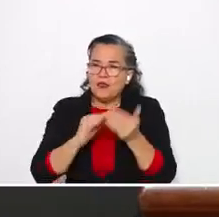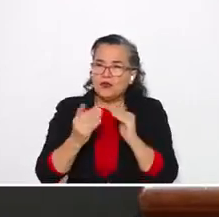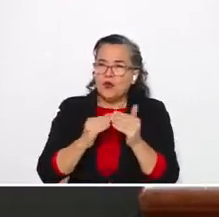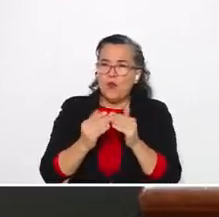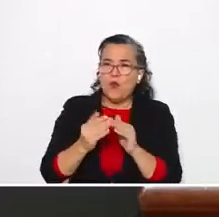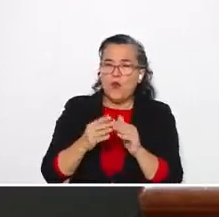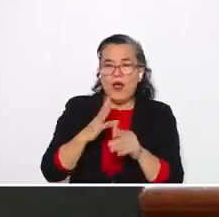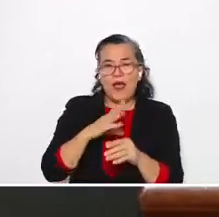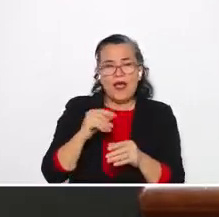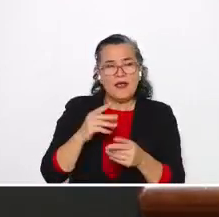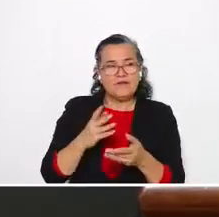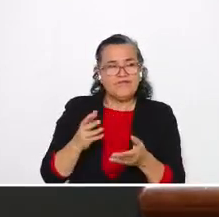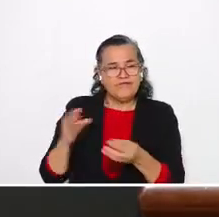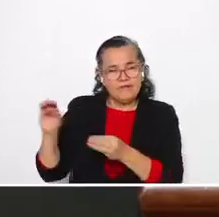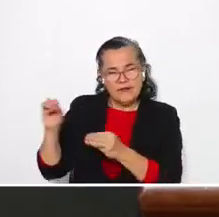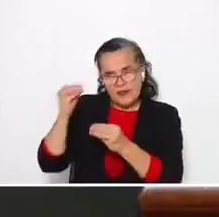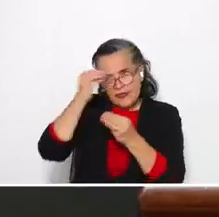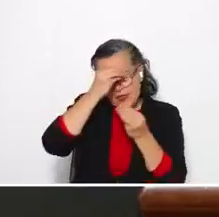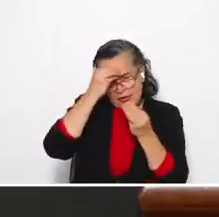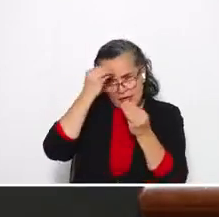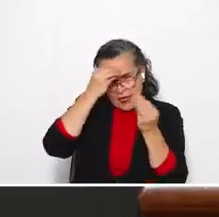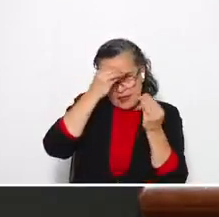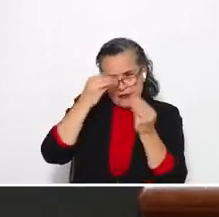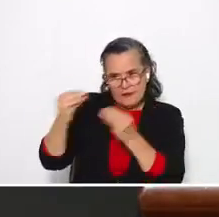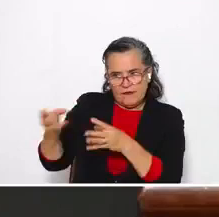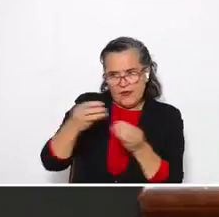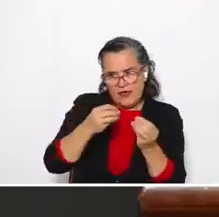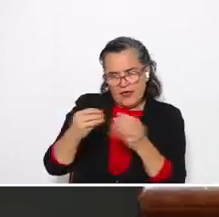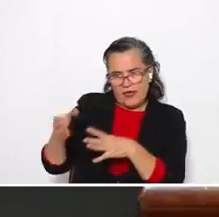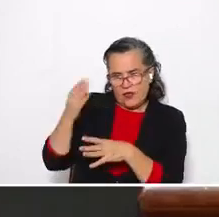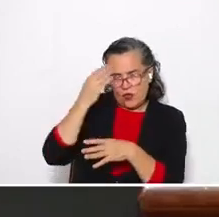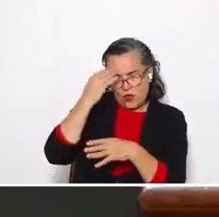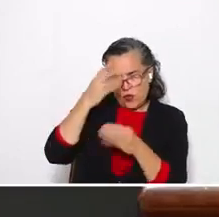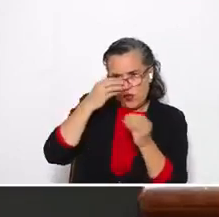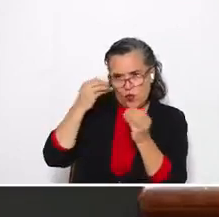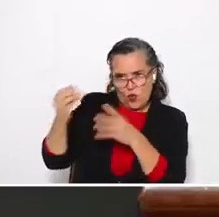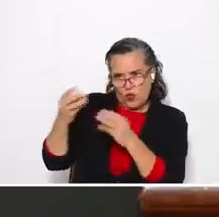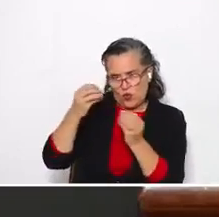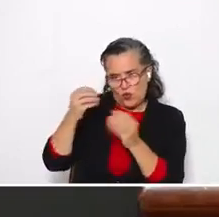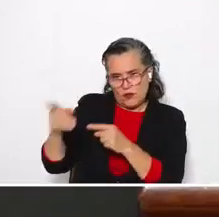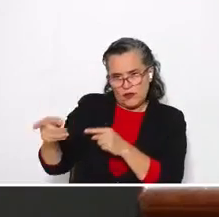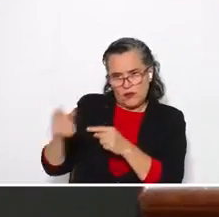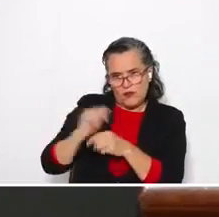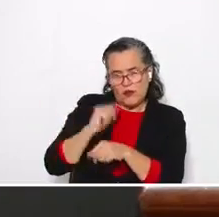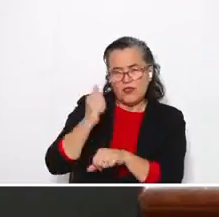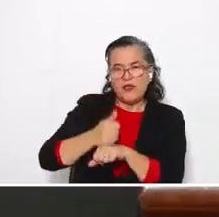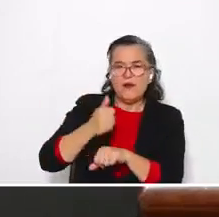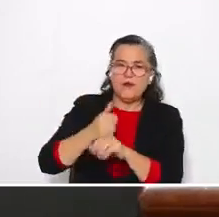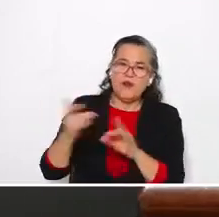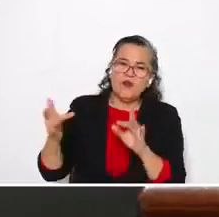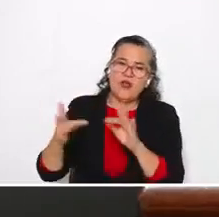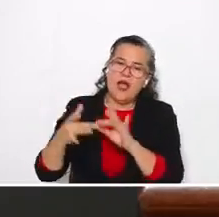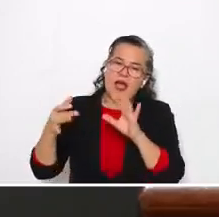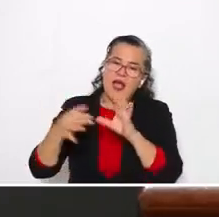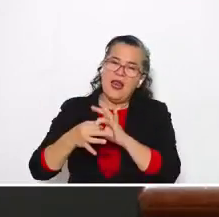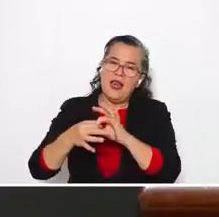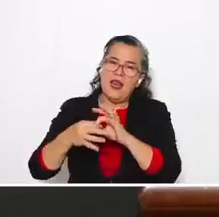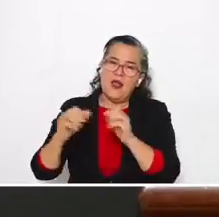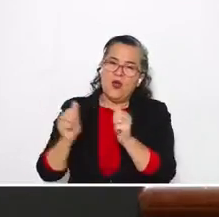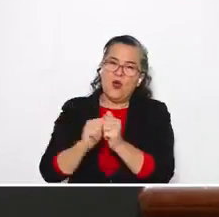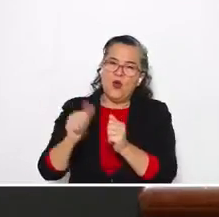comunidades transfiriendo y difundiendo estos conocimientos y tecnología, estableciendo alianzas con otros